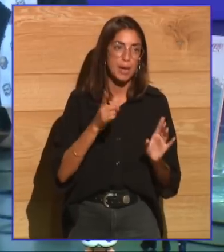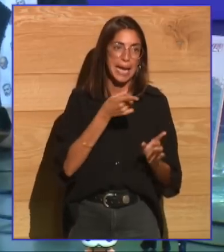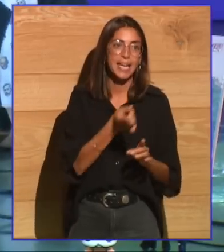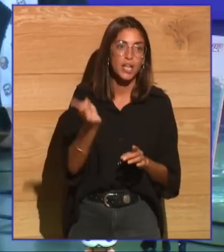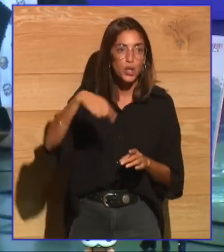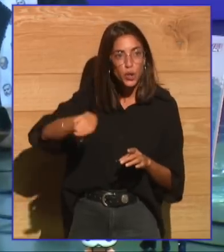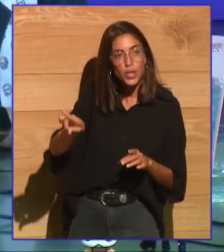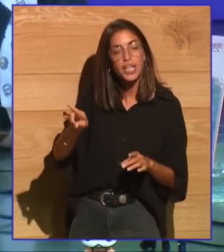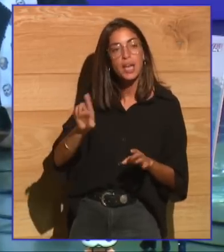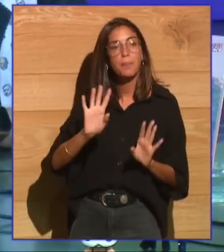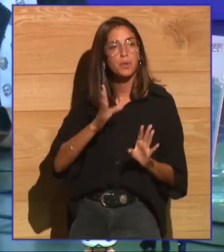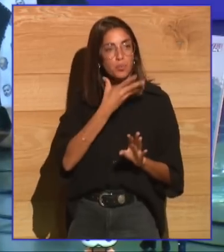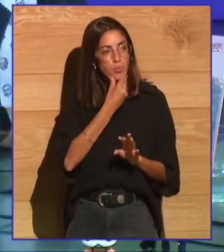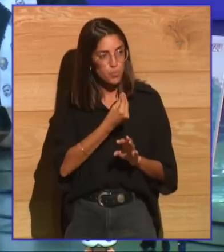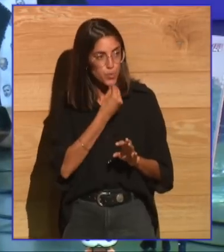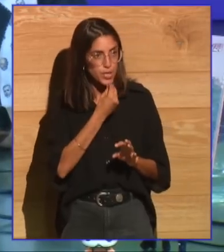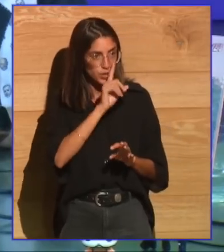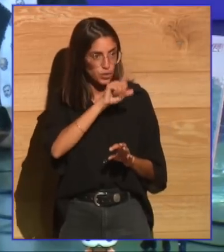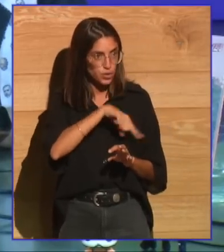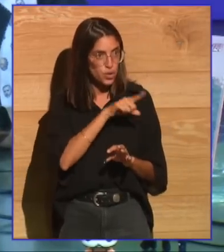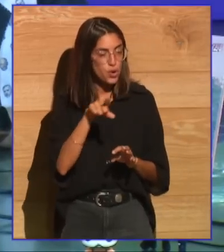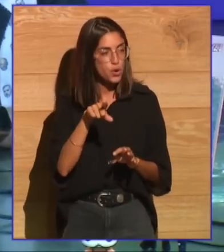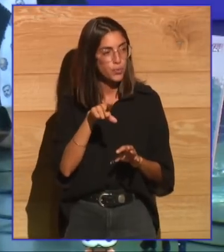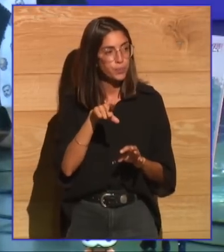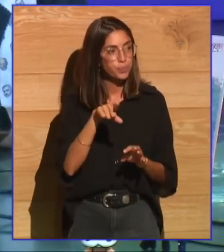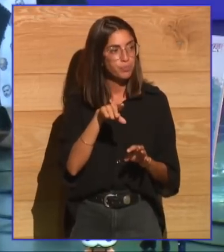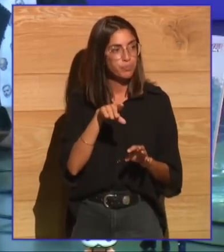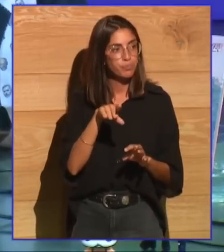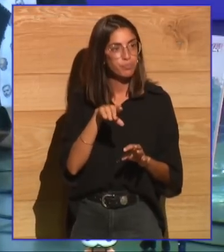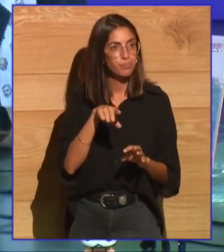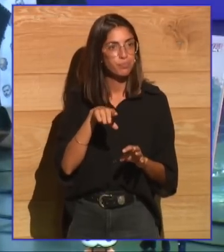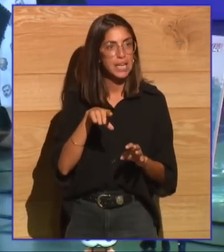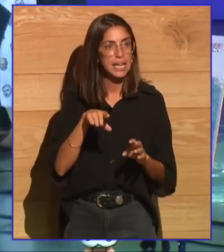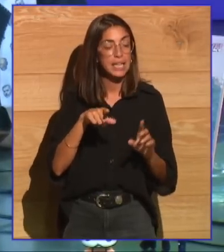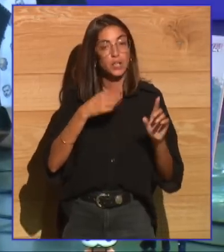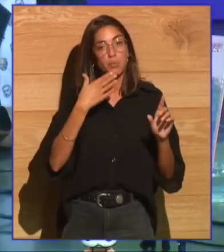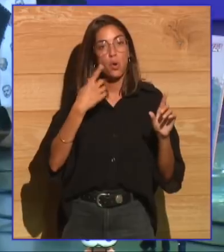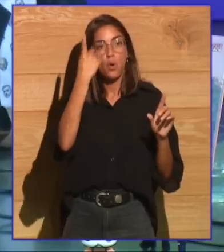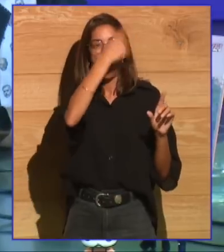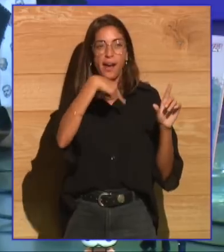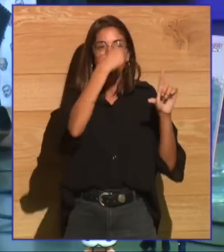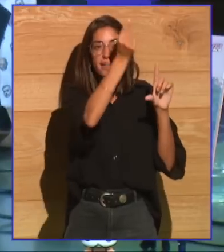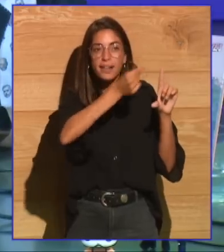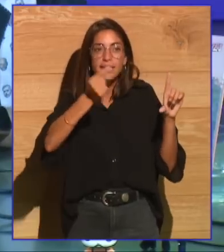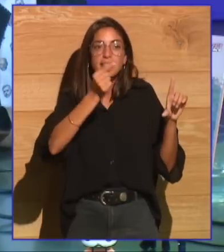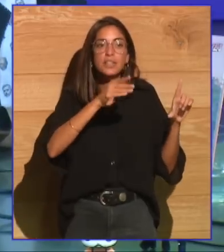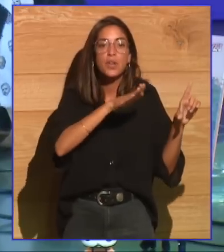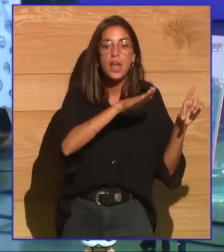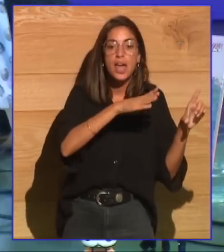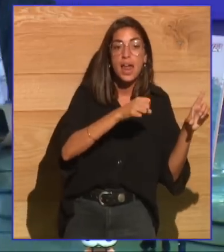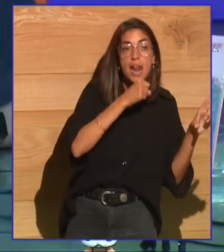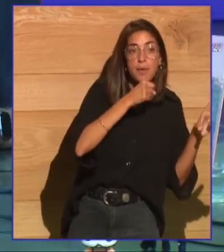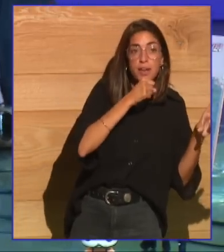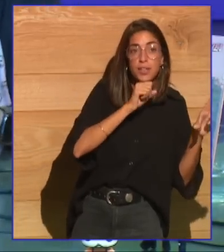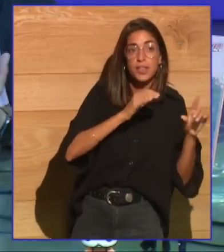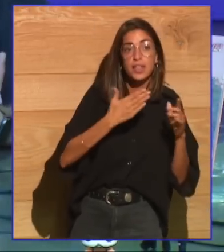pero es bonito verdad ese es el retrato de de la vejez recuperada a través de la imaginación y